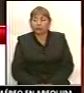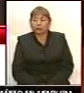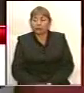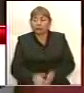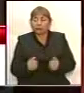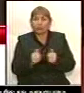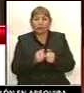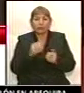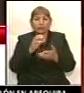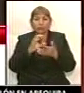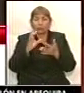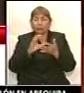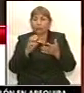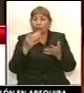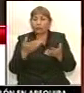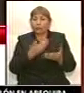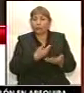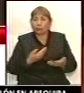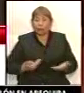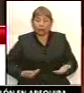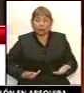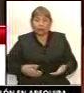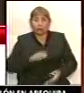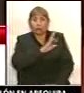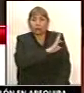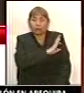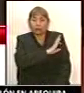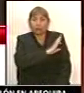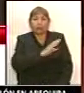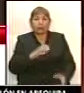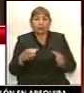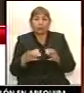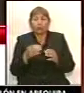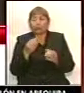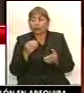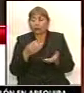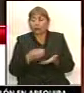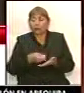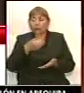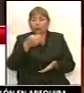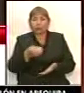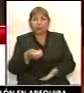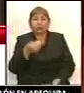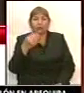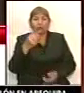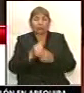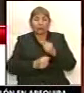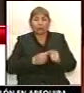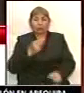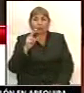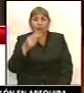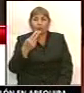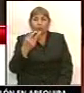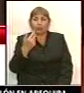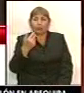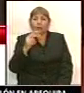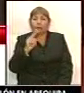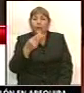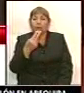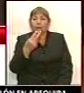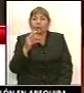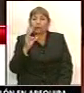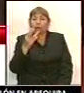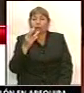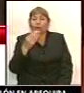la Contraloría General de la República, la Fiscalía y el Congreso por créditos otorgados durante los años 2003 y 2016 y